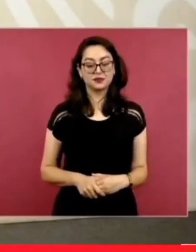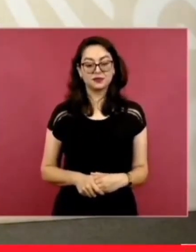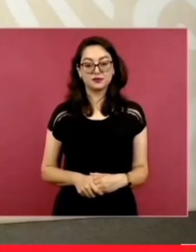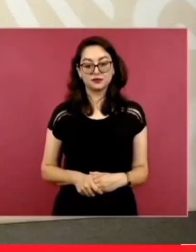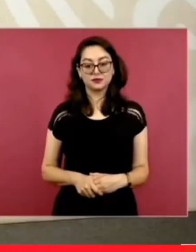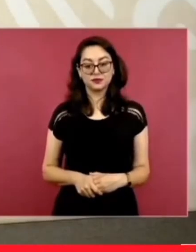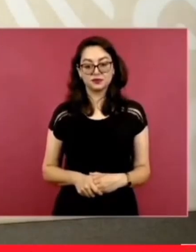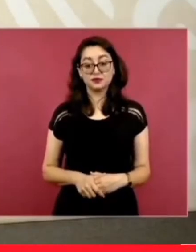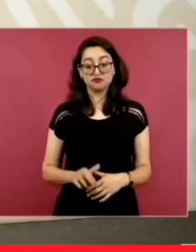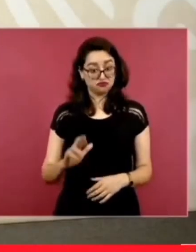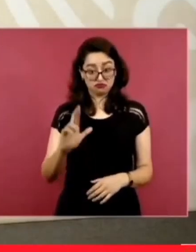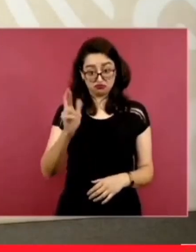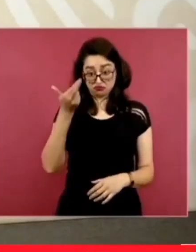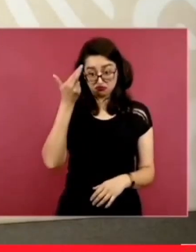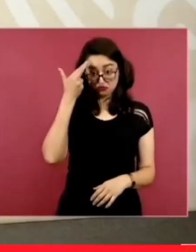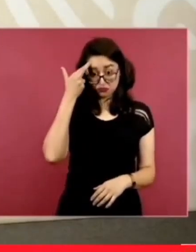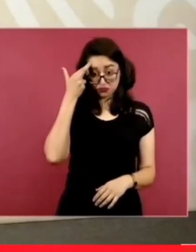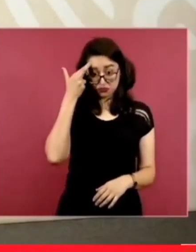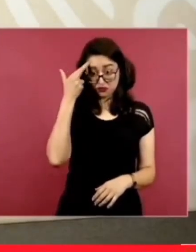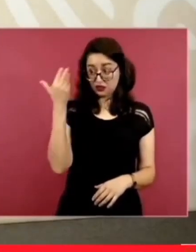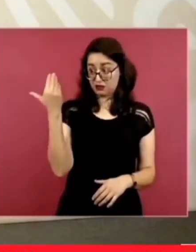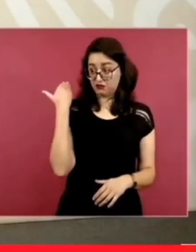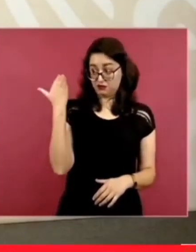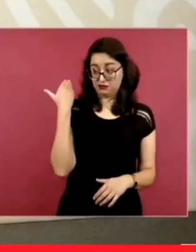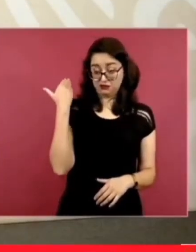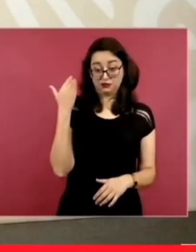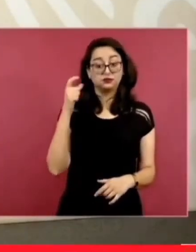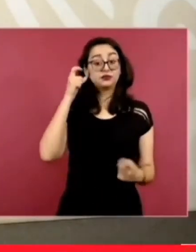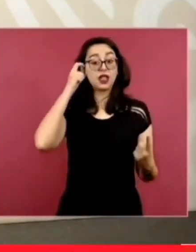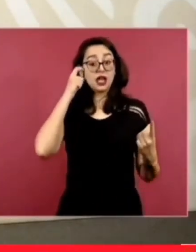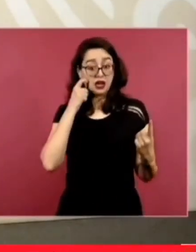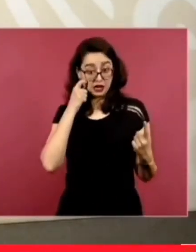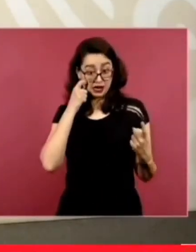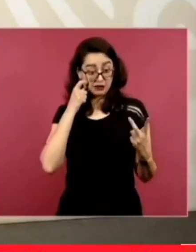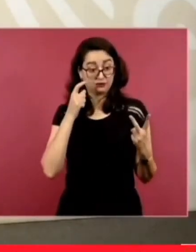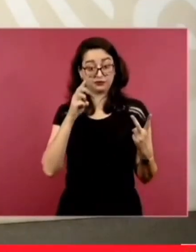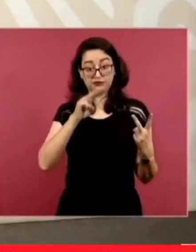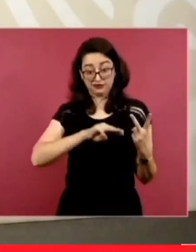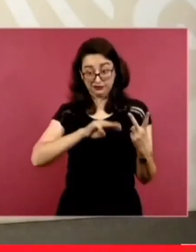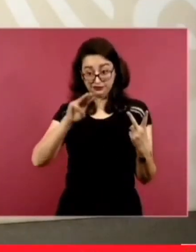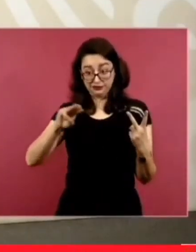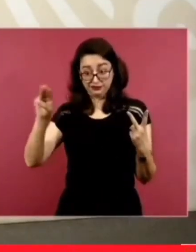al candidato de Guerrero y al candidato de Michoacán?